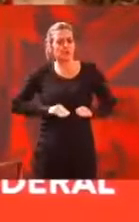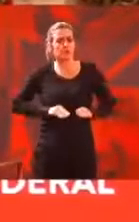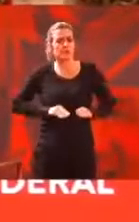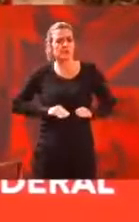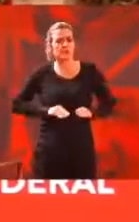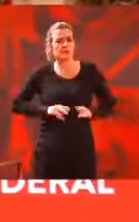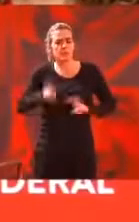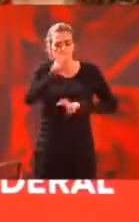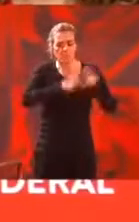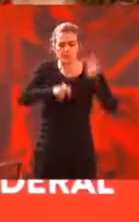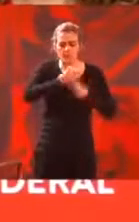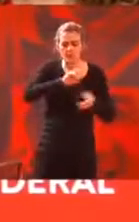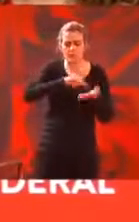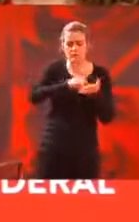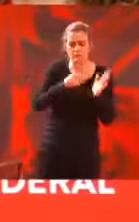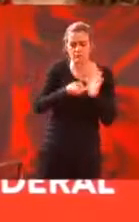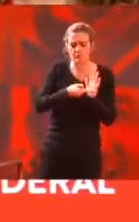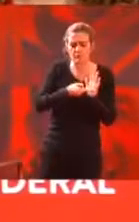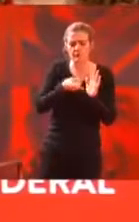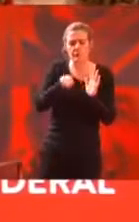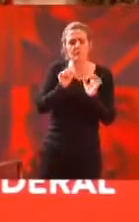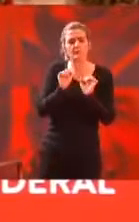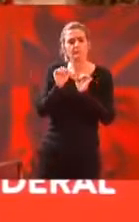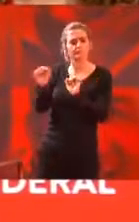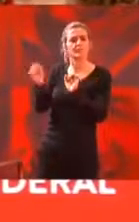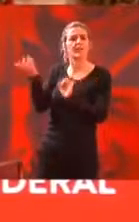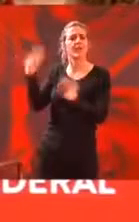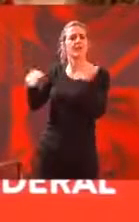Buscar soluciones y rechazar excusas.